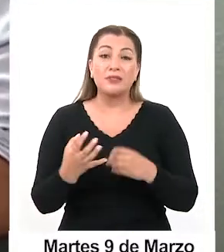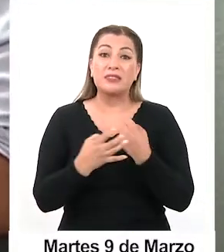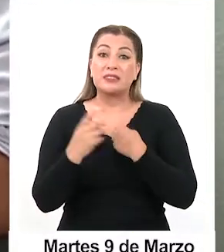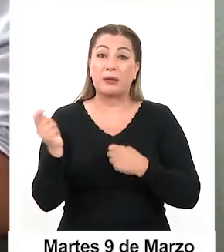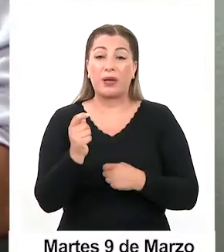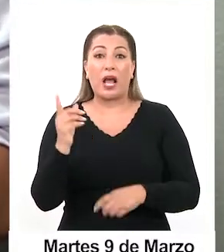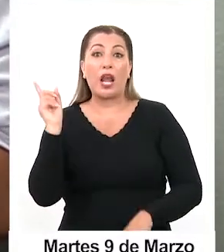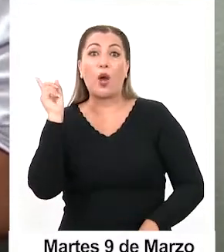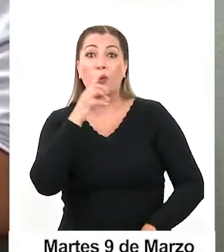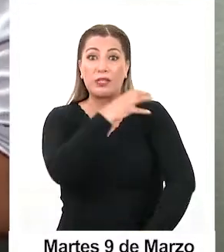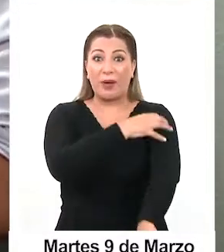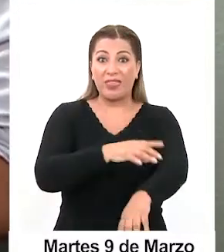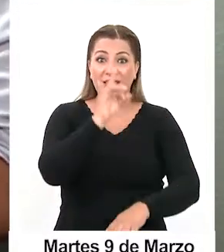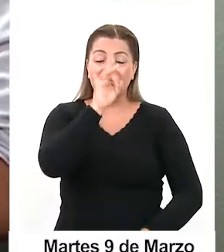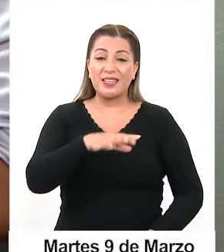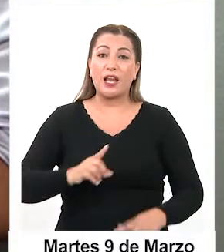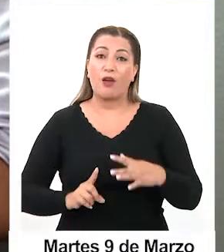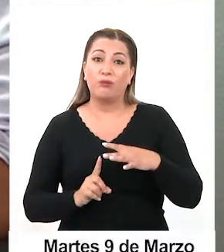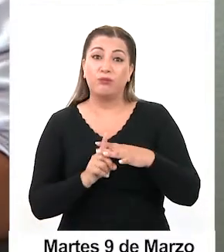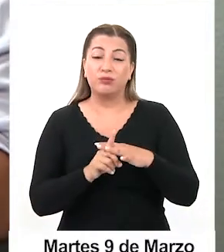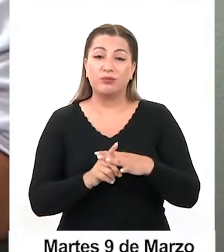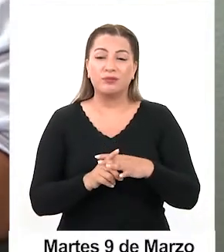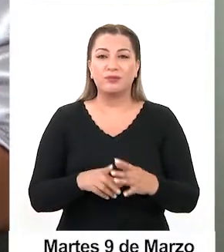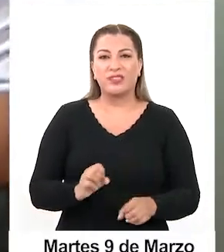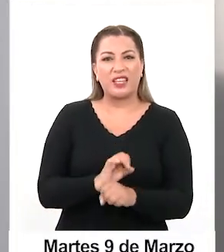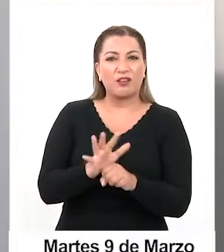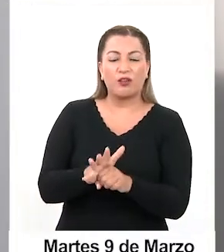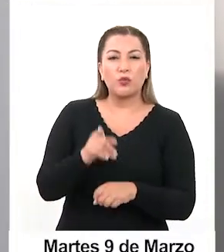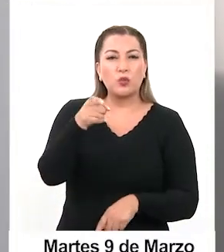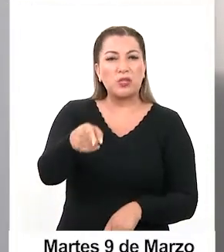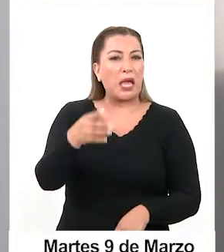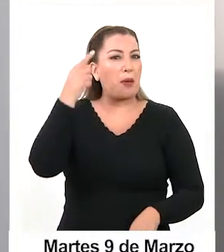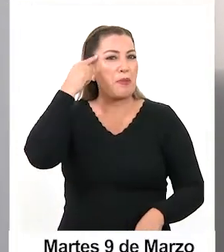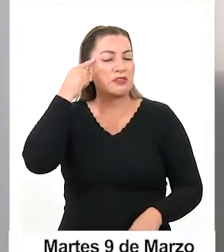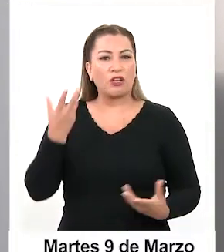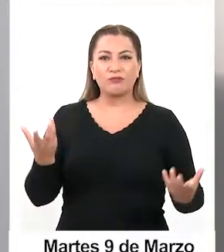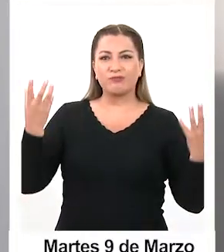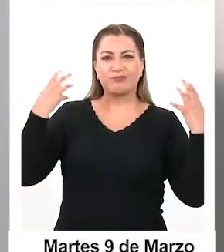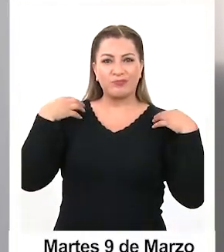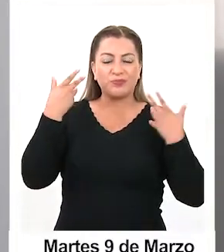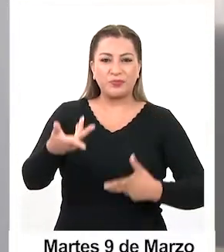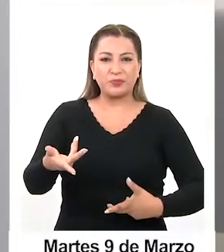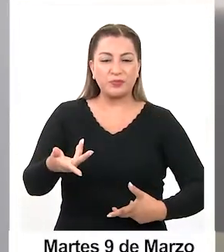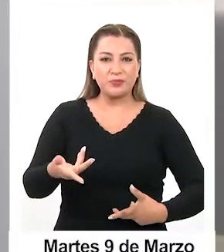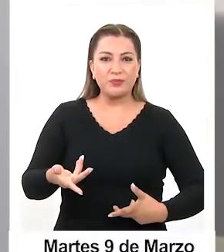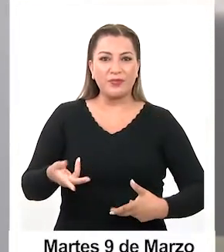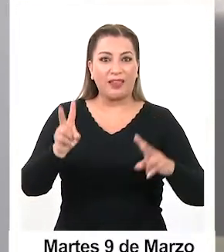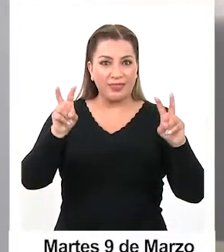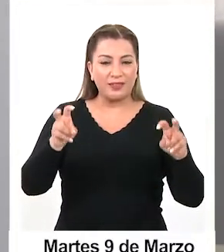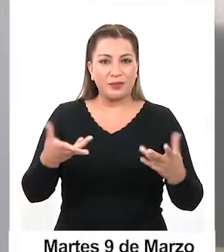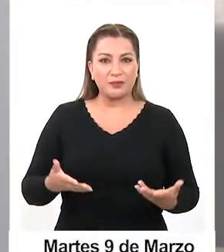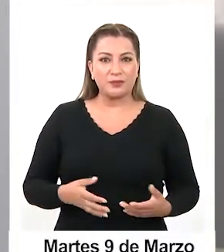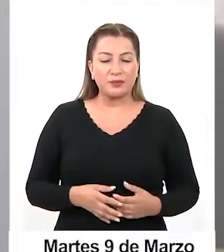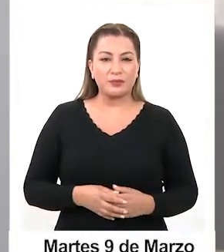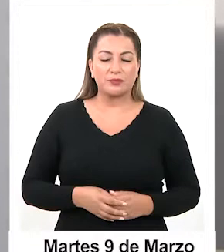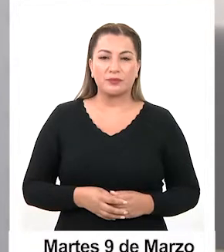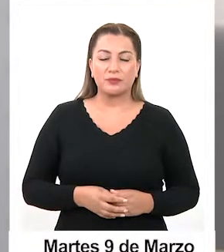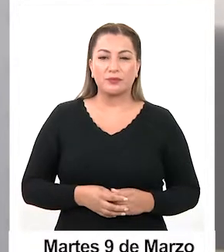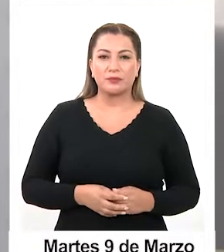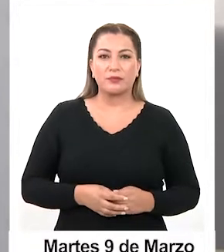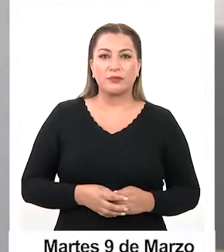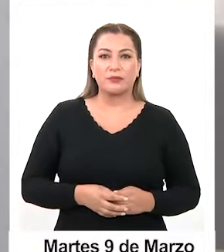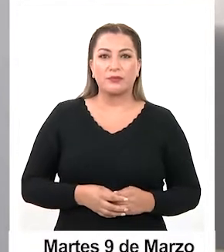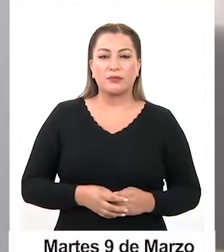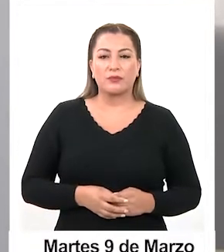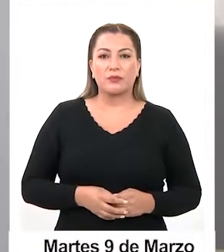de hecho fue la última región de Chile que presentó casos. ¿Usted pensó que en algún momento iba a tener que hacerse cargo de este tema a nivel regional? El concepto de